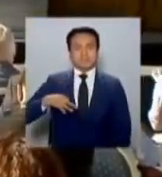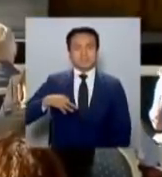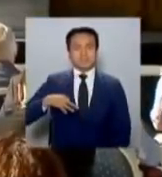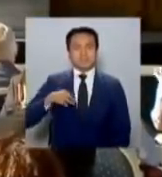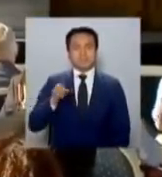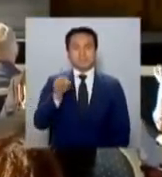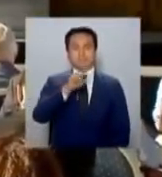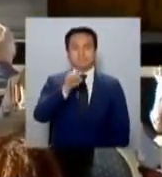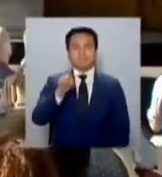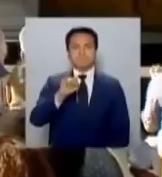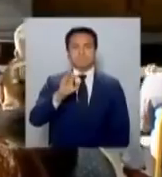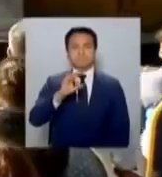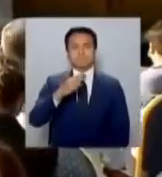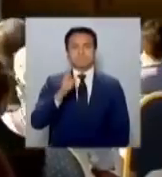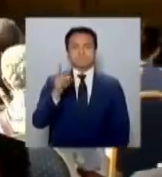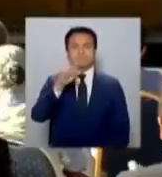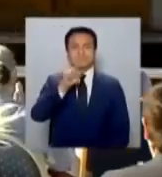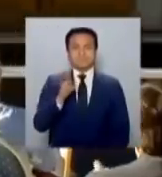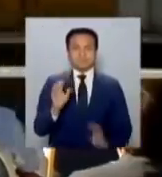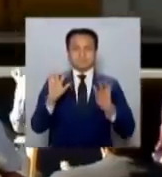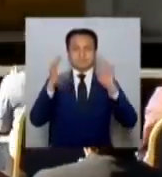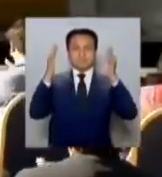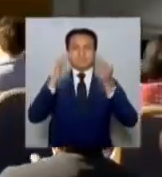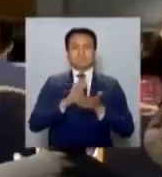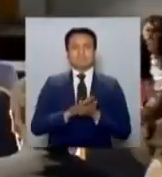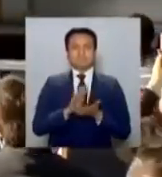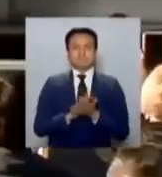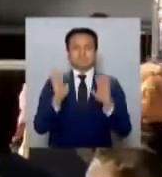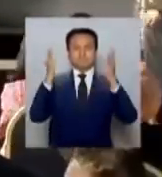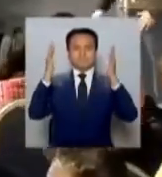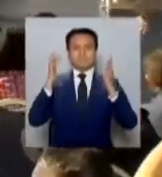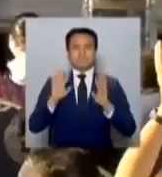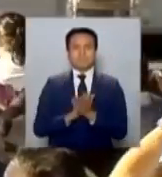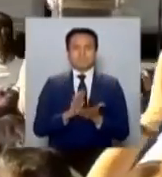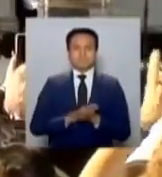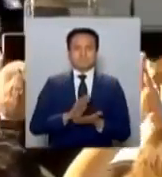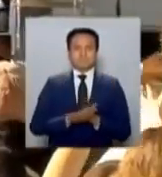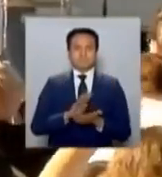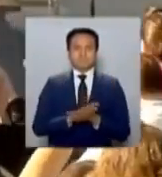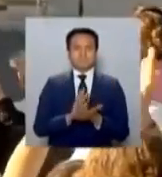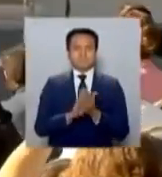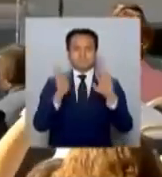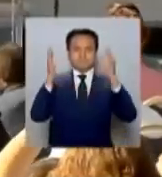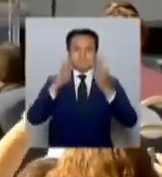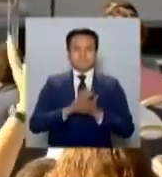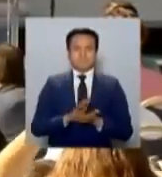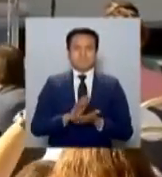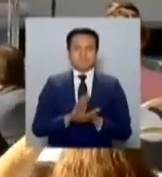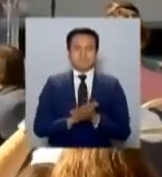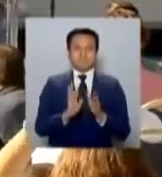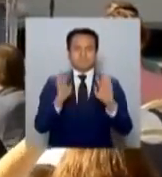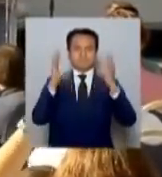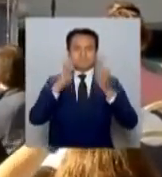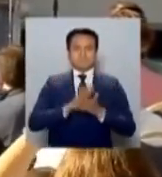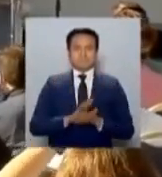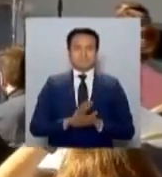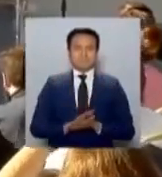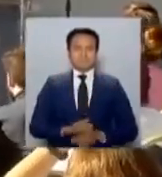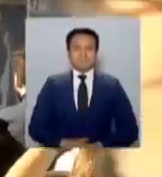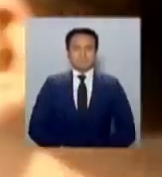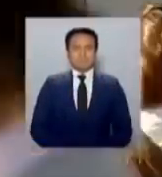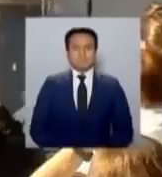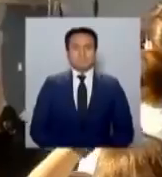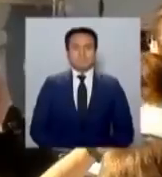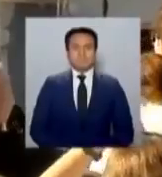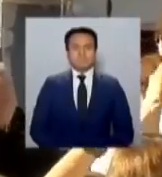economía, para mejorar y buscar soluciones financieras, por ejemplo, si requiriéramos nuevamente más inyección, pero la solución de los retiros evidentemente no ha